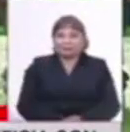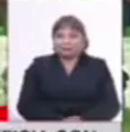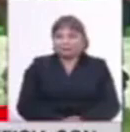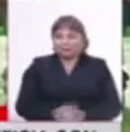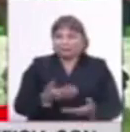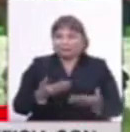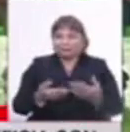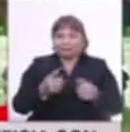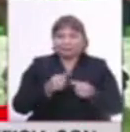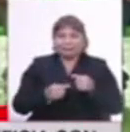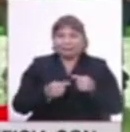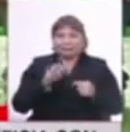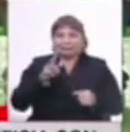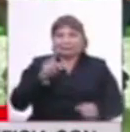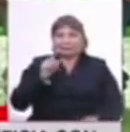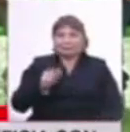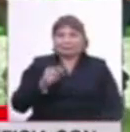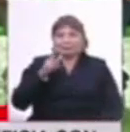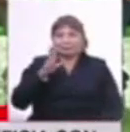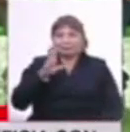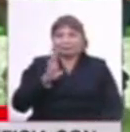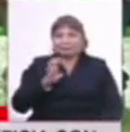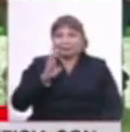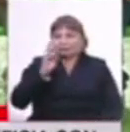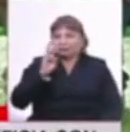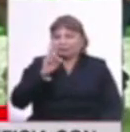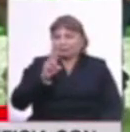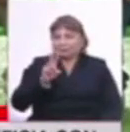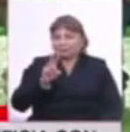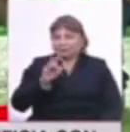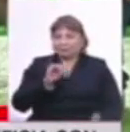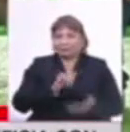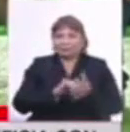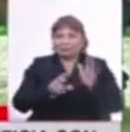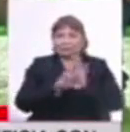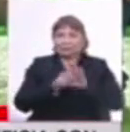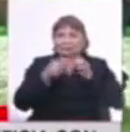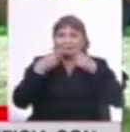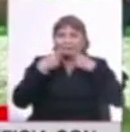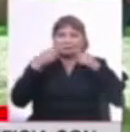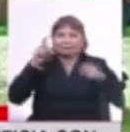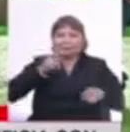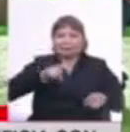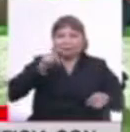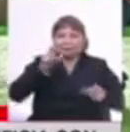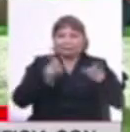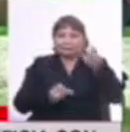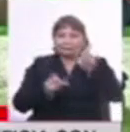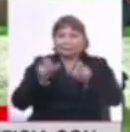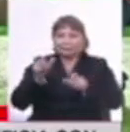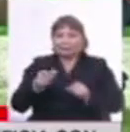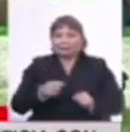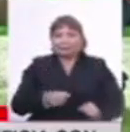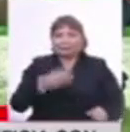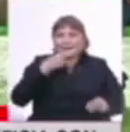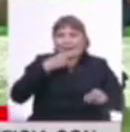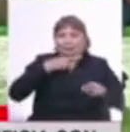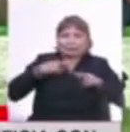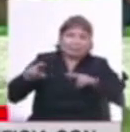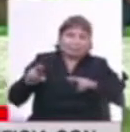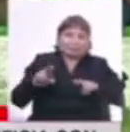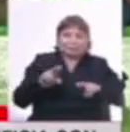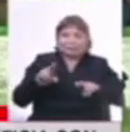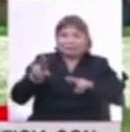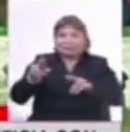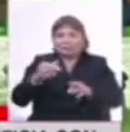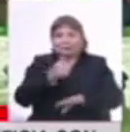señora no sabe qué más gastar. No sabe qué más gastar, ya no sabe qué más remodelar. Y el Congreso de la República estaba en perfectas condiciones. Remodela tras remodela,